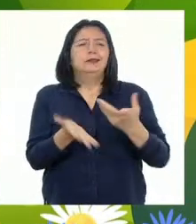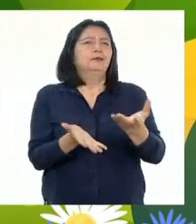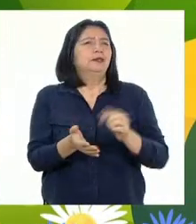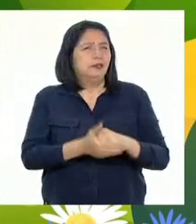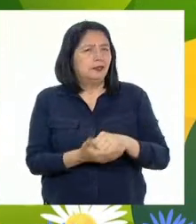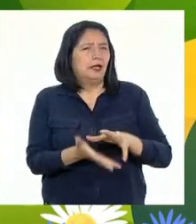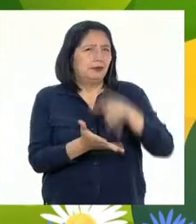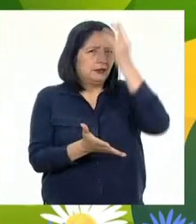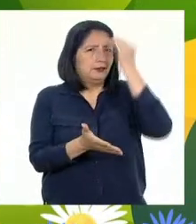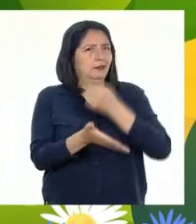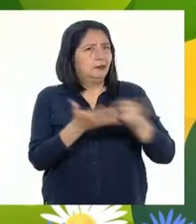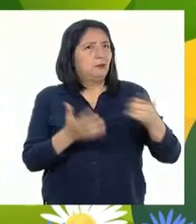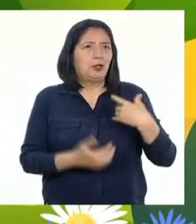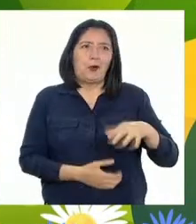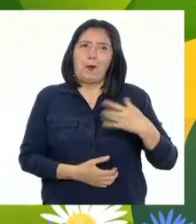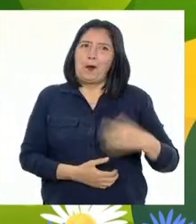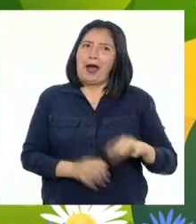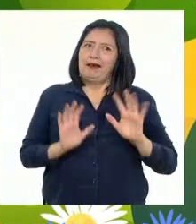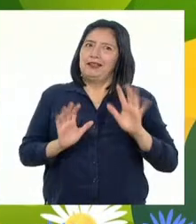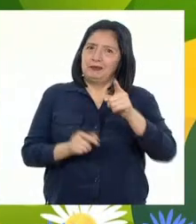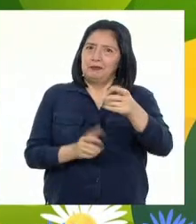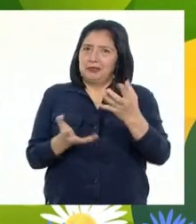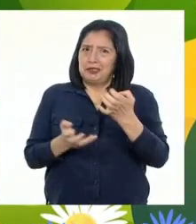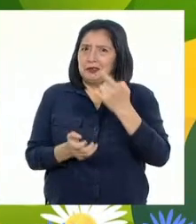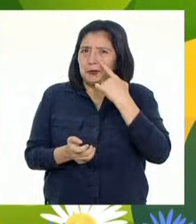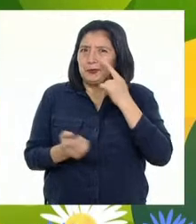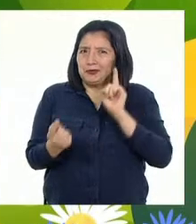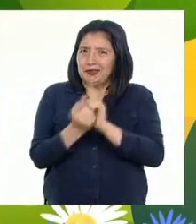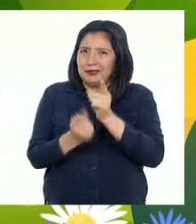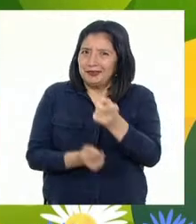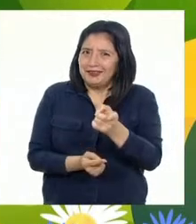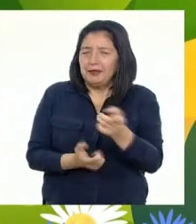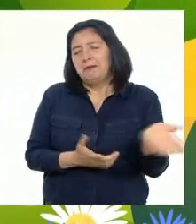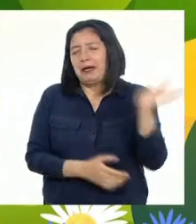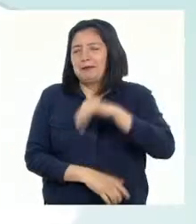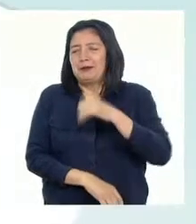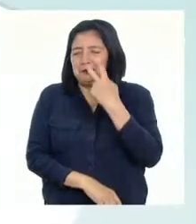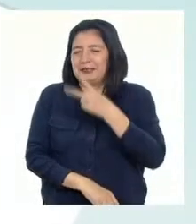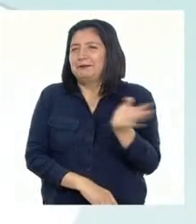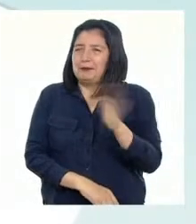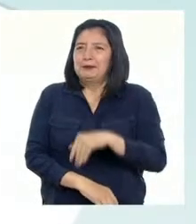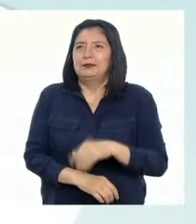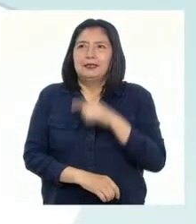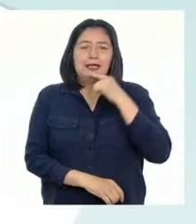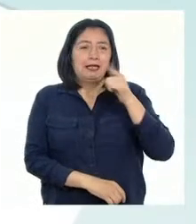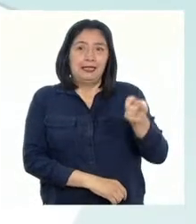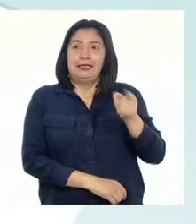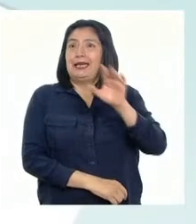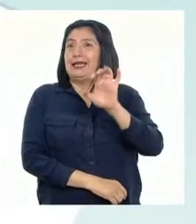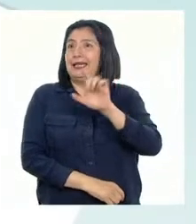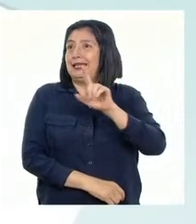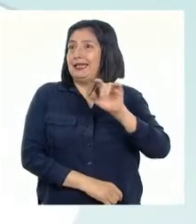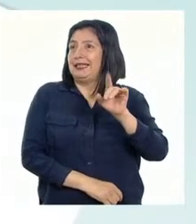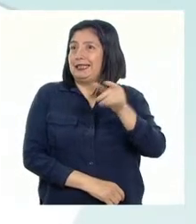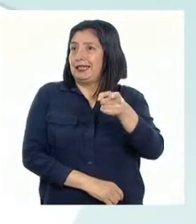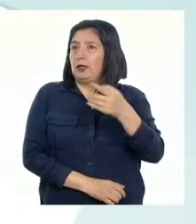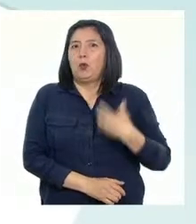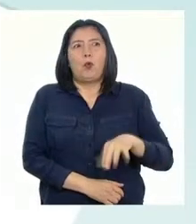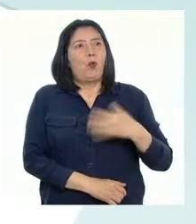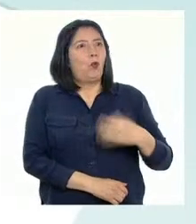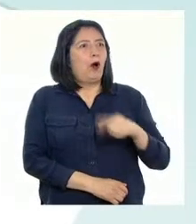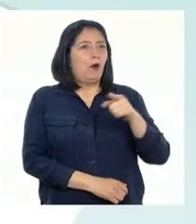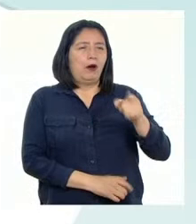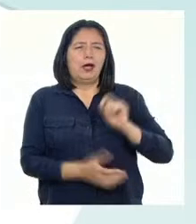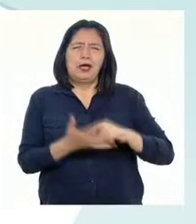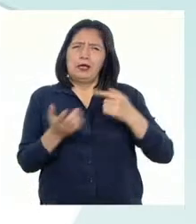semanas. ¡Increíble! ¿Quieren conocerlas? ¡Vamos a verlas! Ella es Sheridan. ¡Wow!